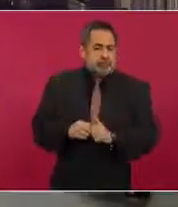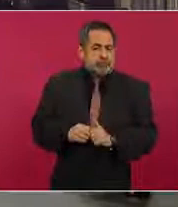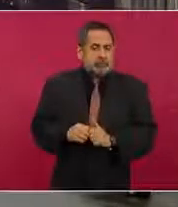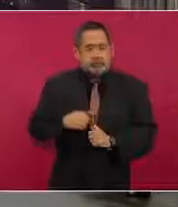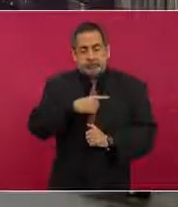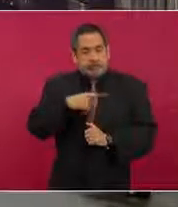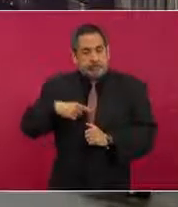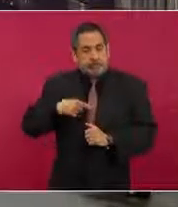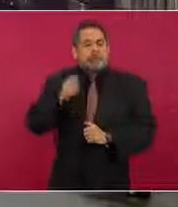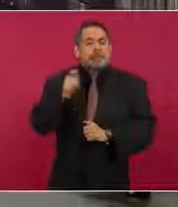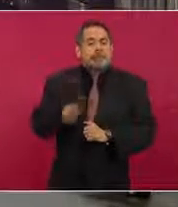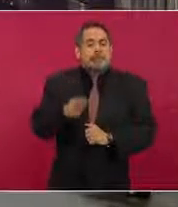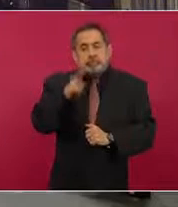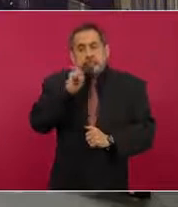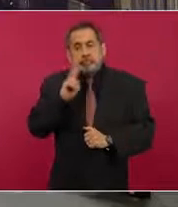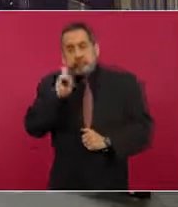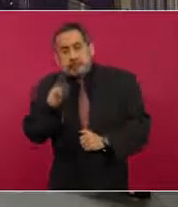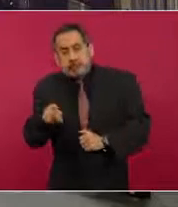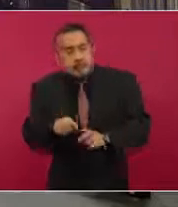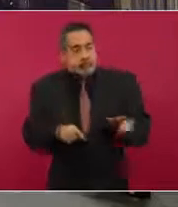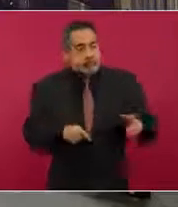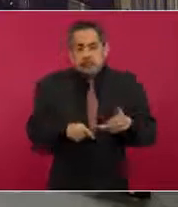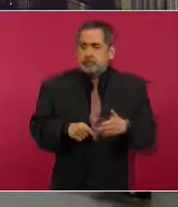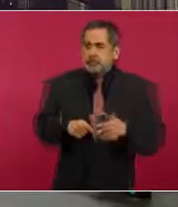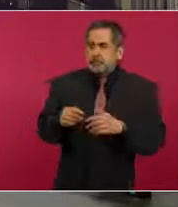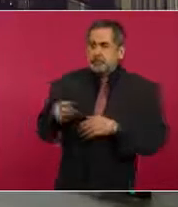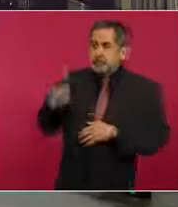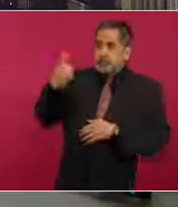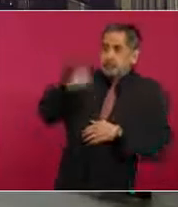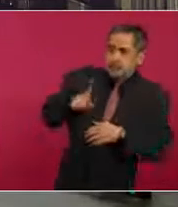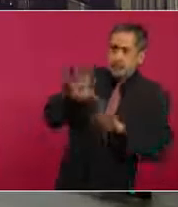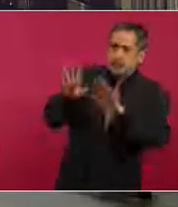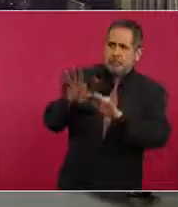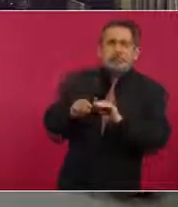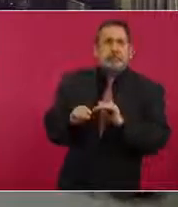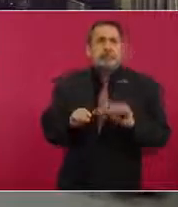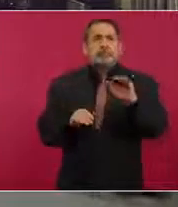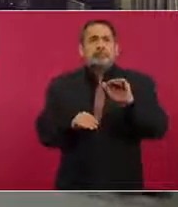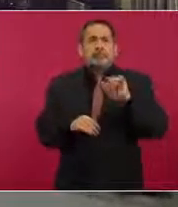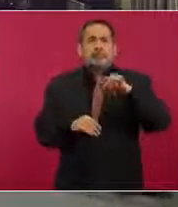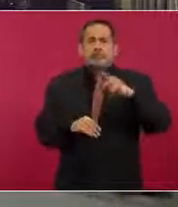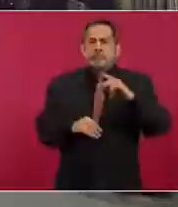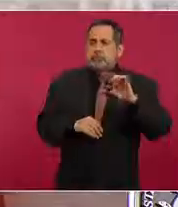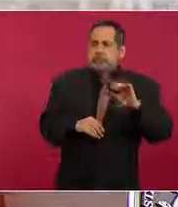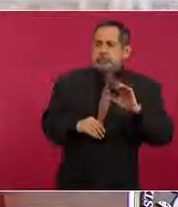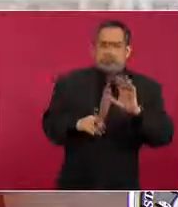que ver es si ya está agotado el proceso